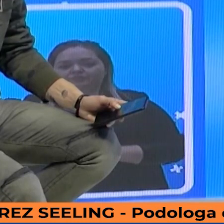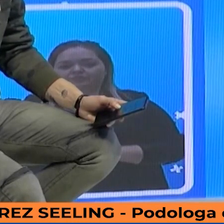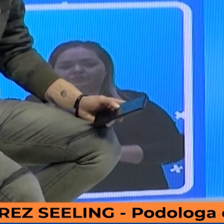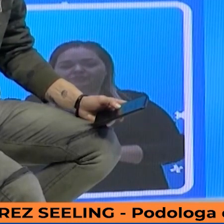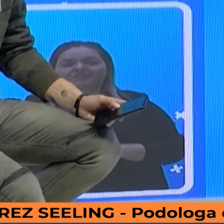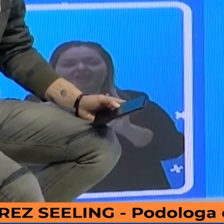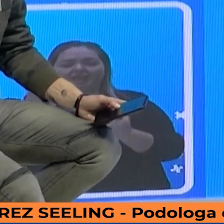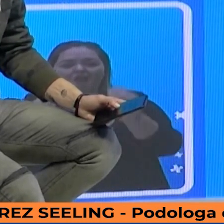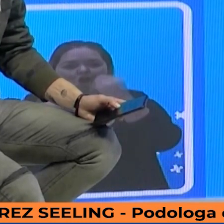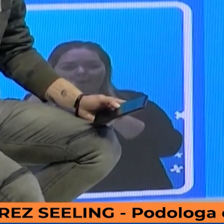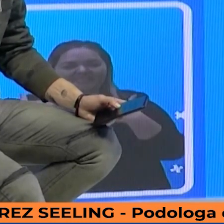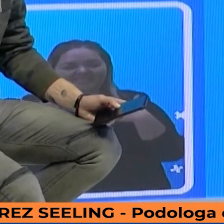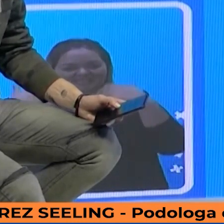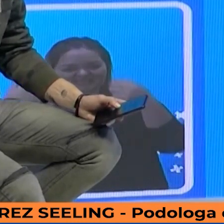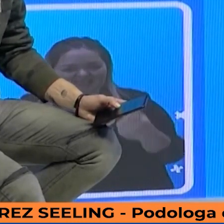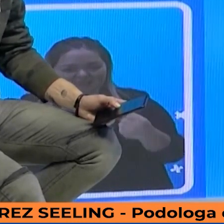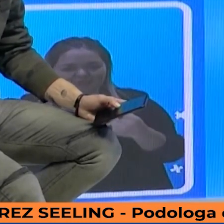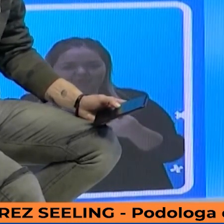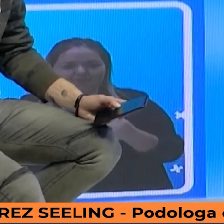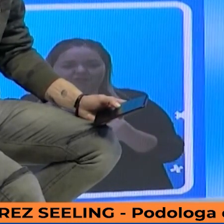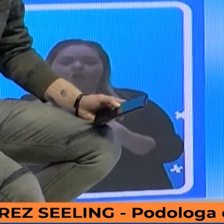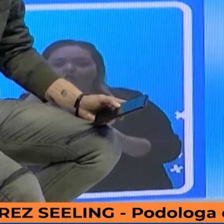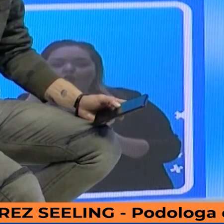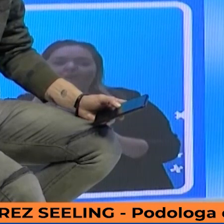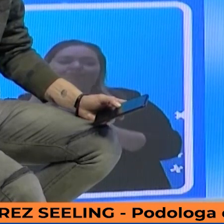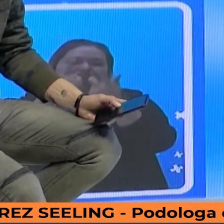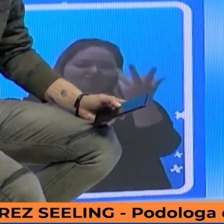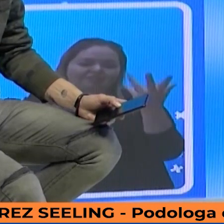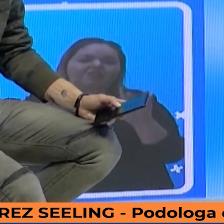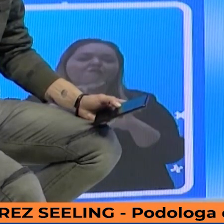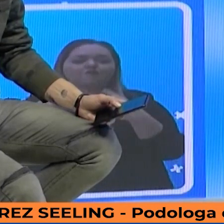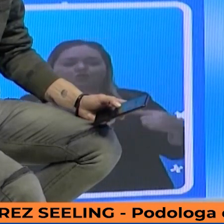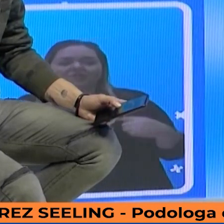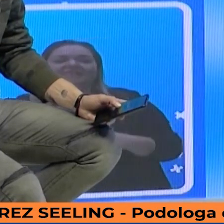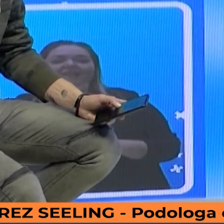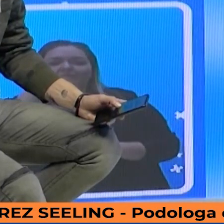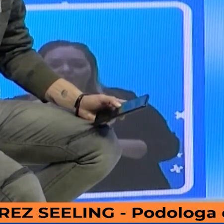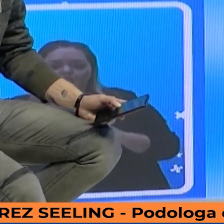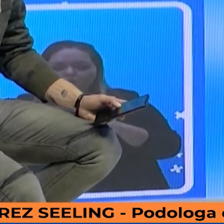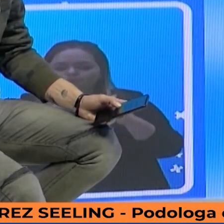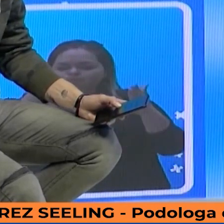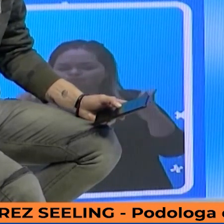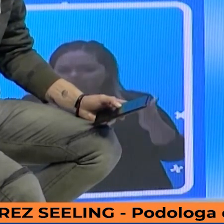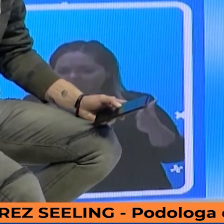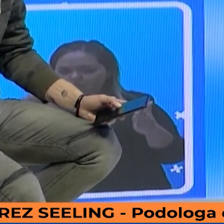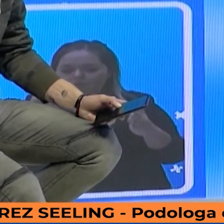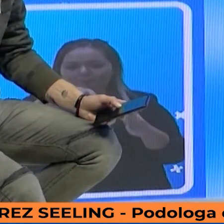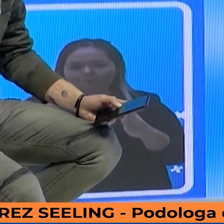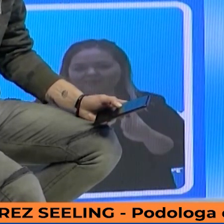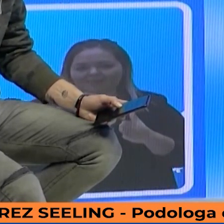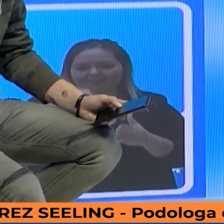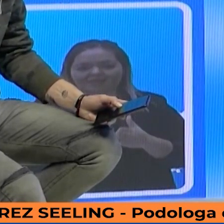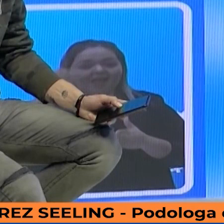emite podólogos, chicos muy, muy capacitados, donde es una carrera universitaria, uh-huh. donde